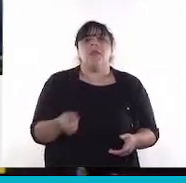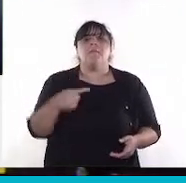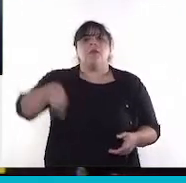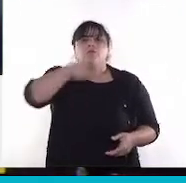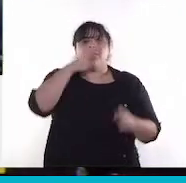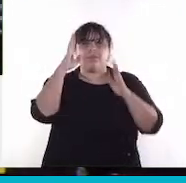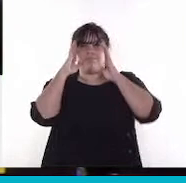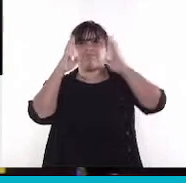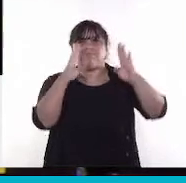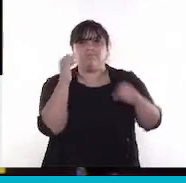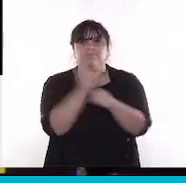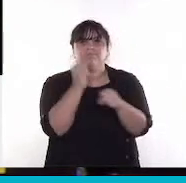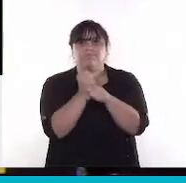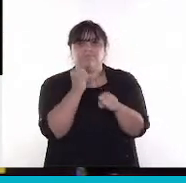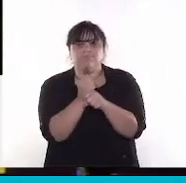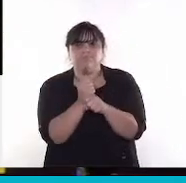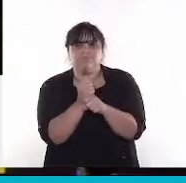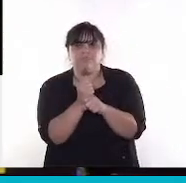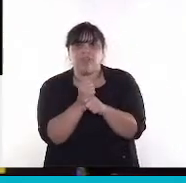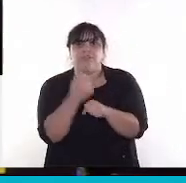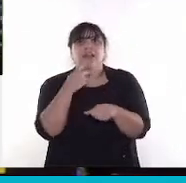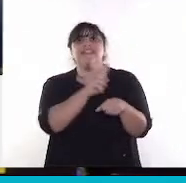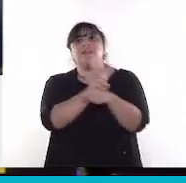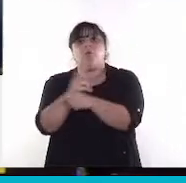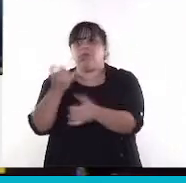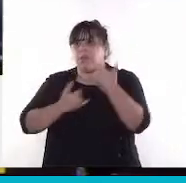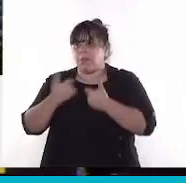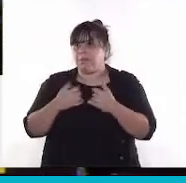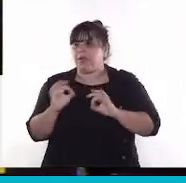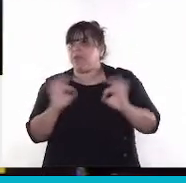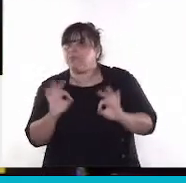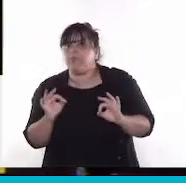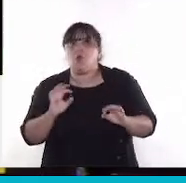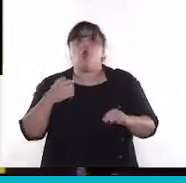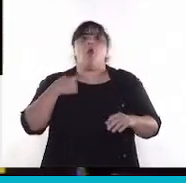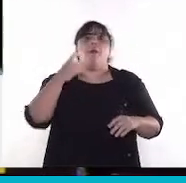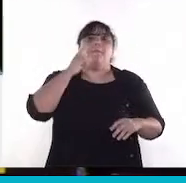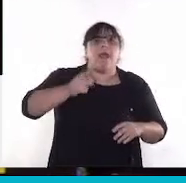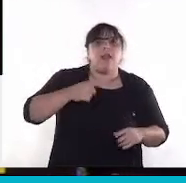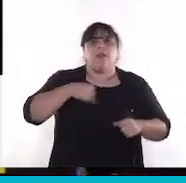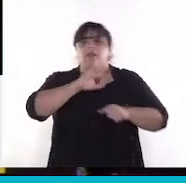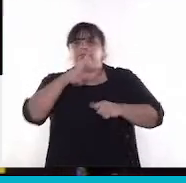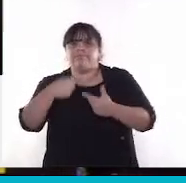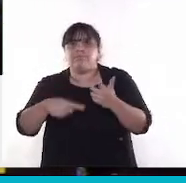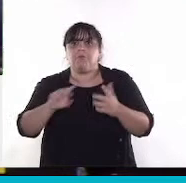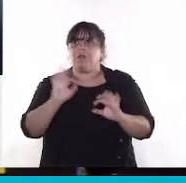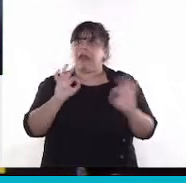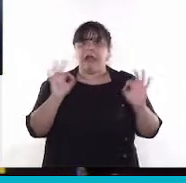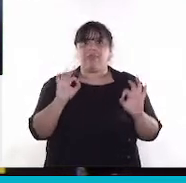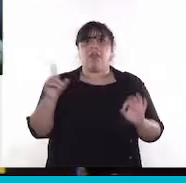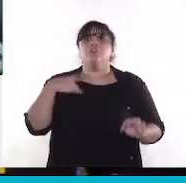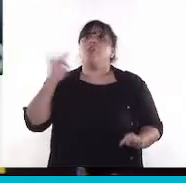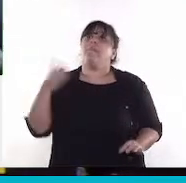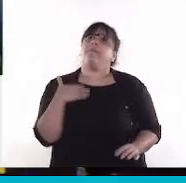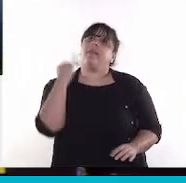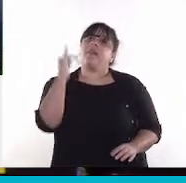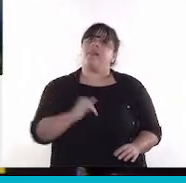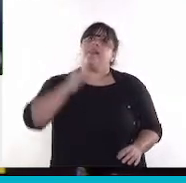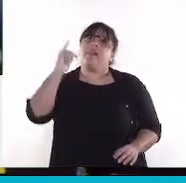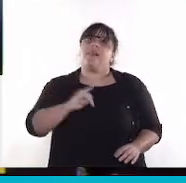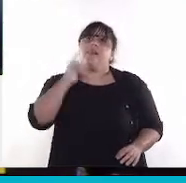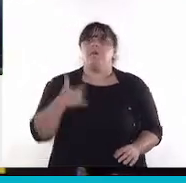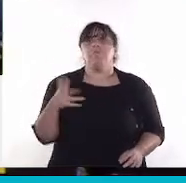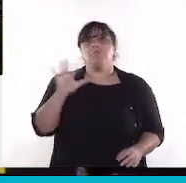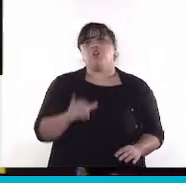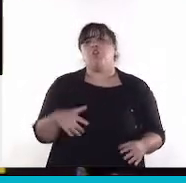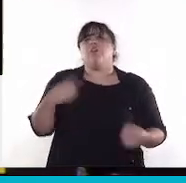a decirnos qué van a hacer con la seguridad o con la inseguridad, se convierten en narradores de la realidad,